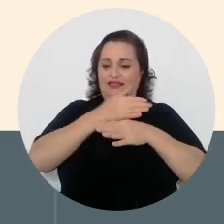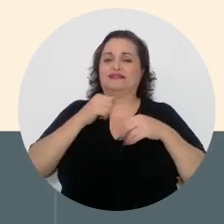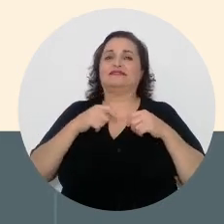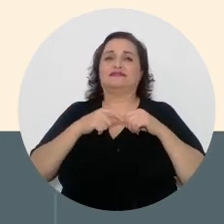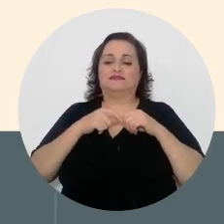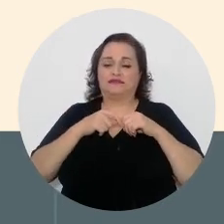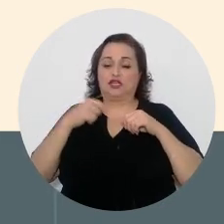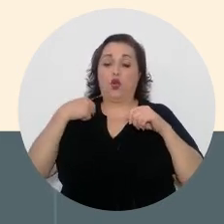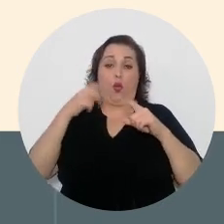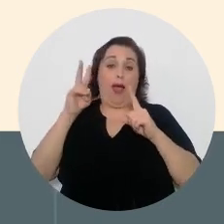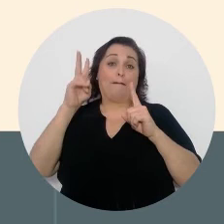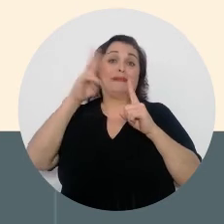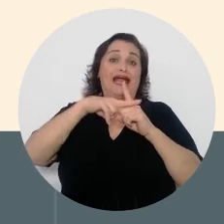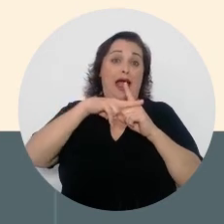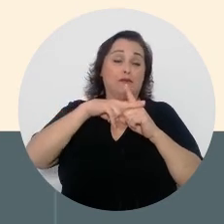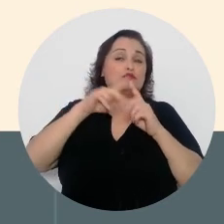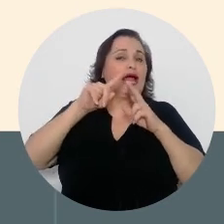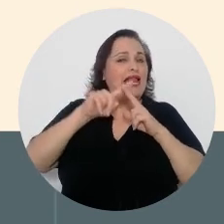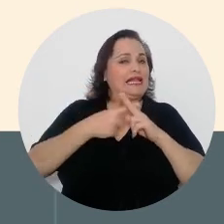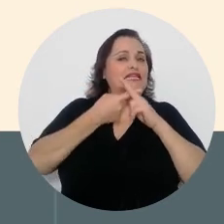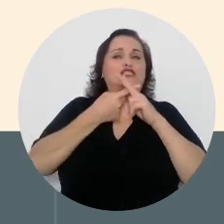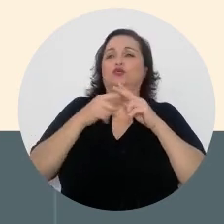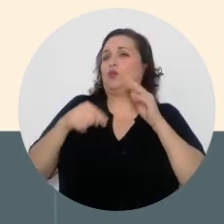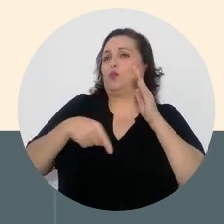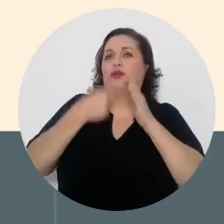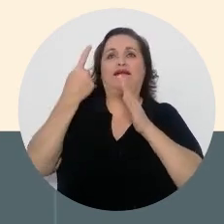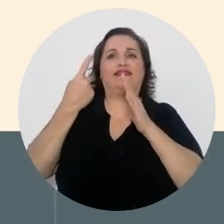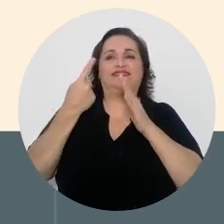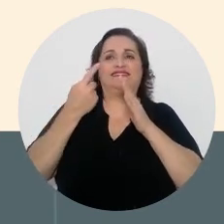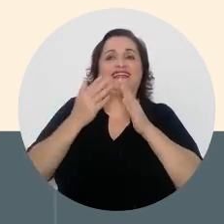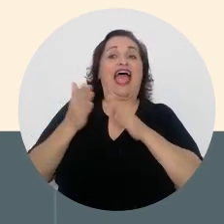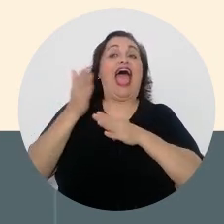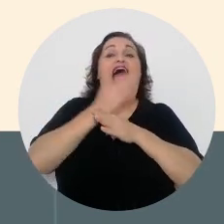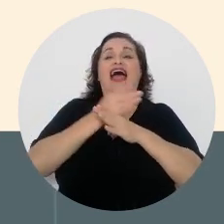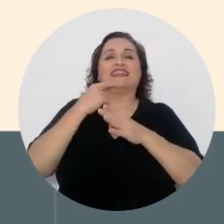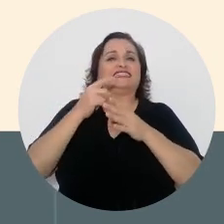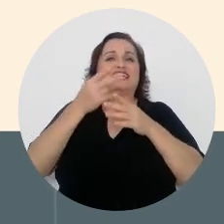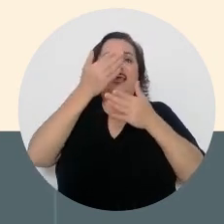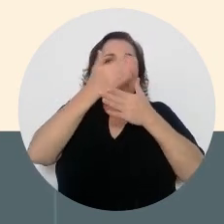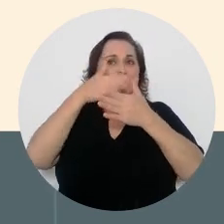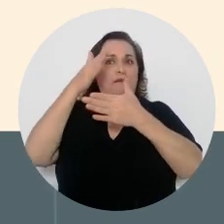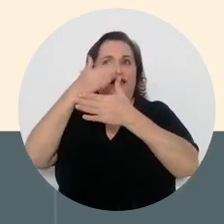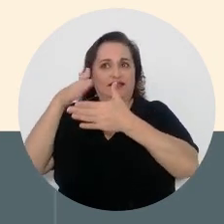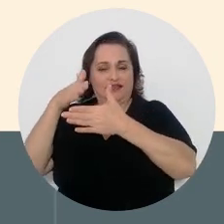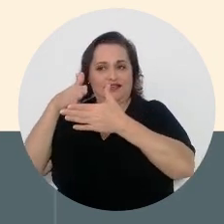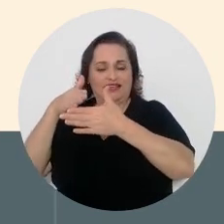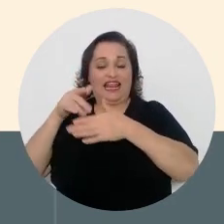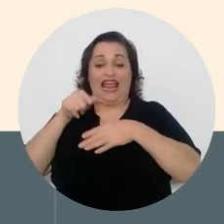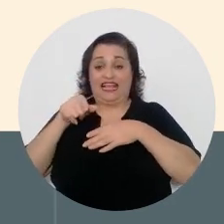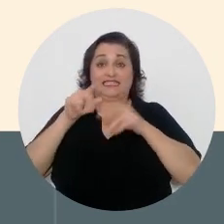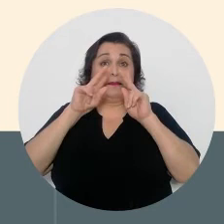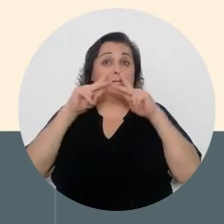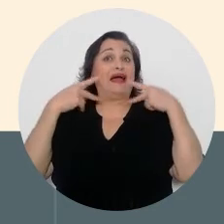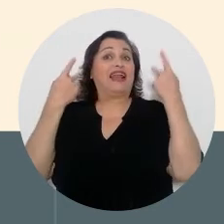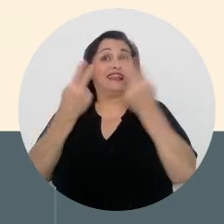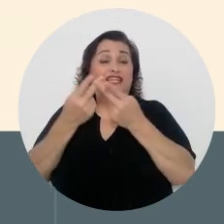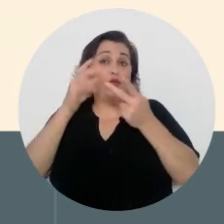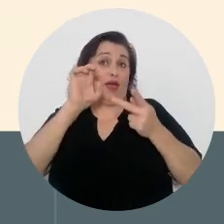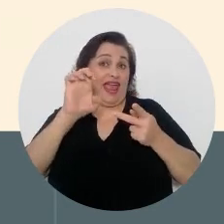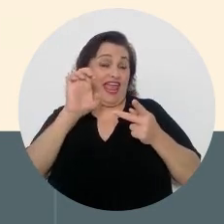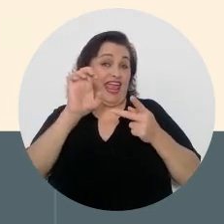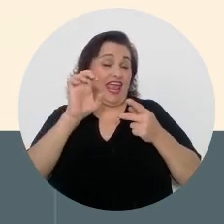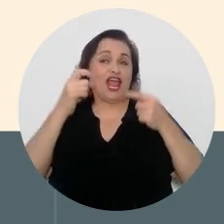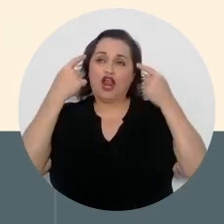el subcociente. Lo aplicamos al inicio, antes de iniciar la distribución de escaños, y